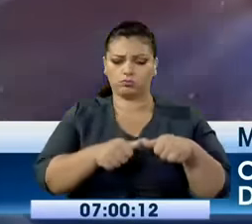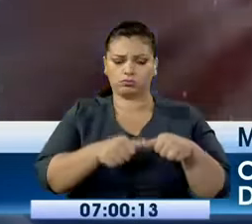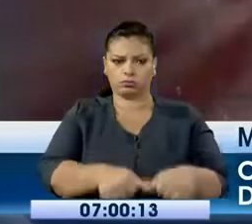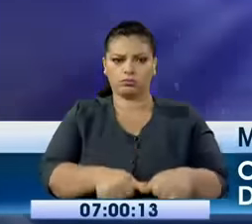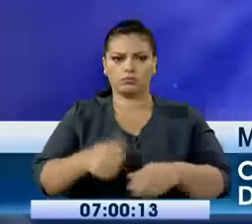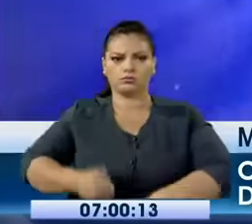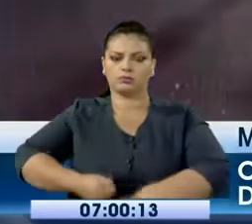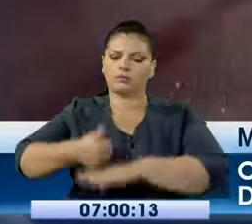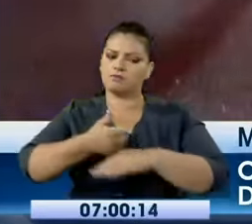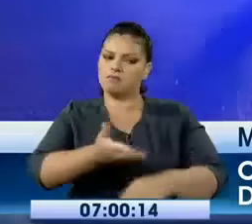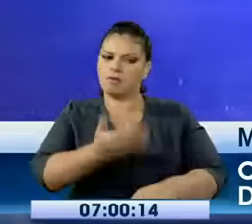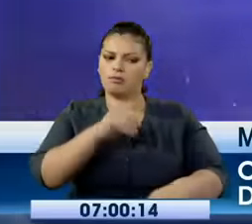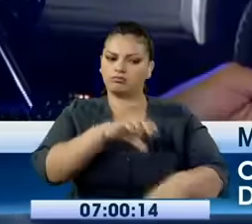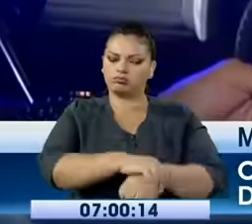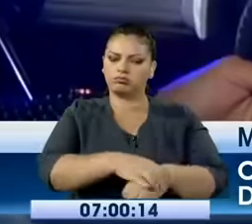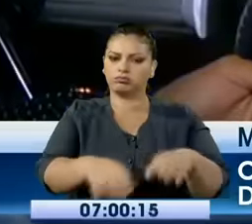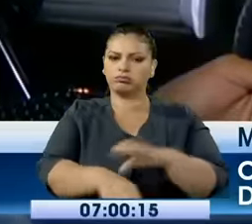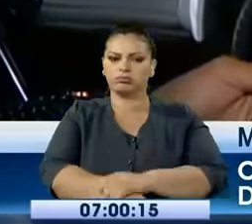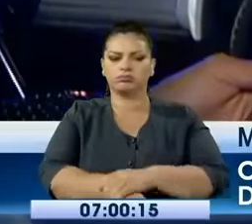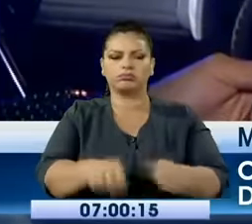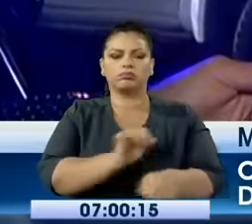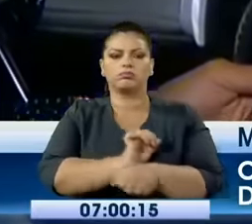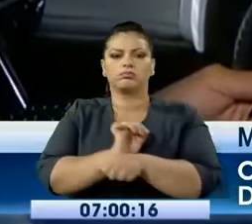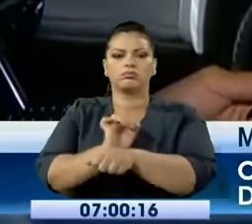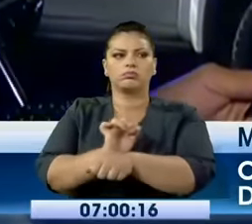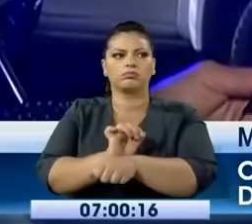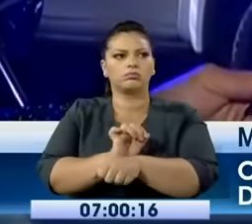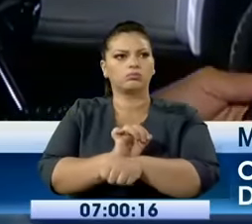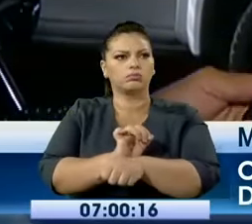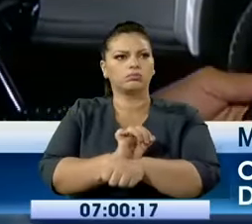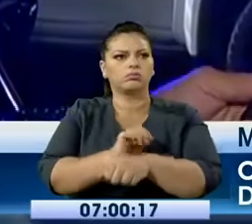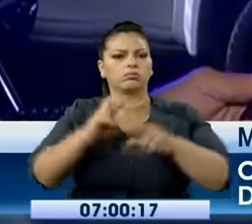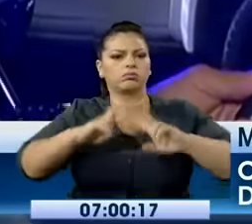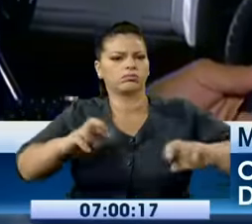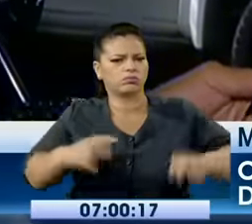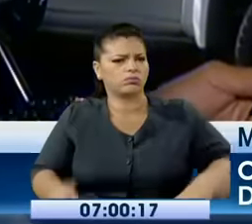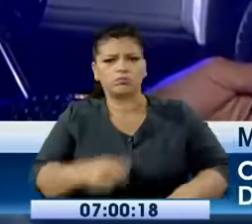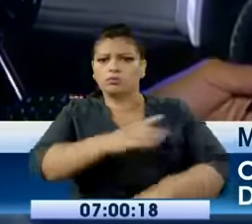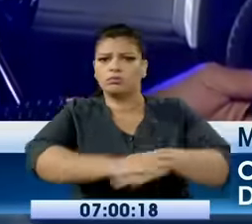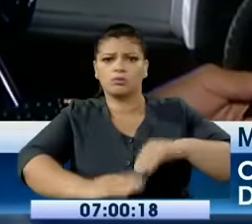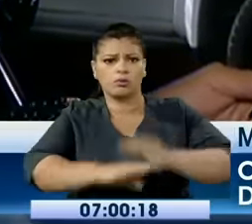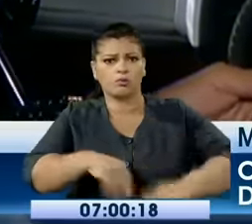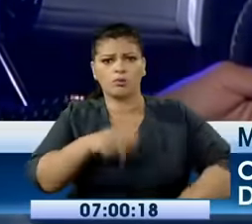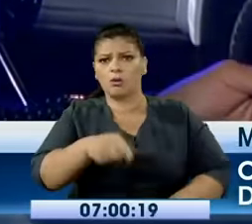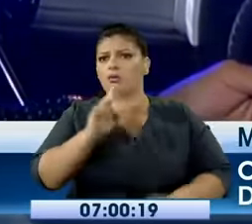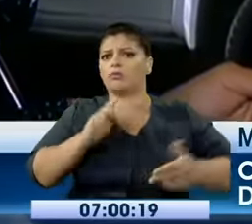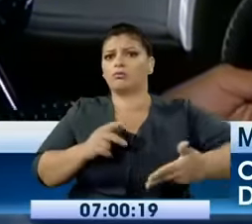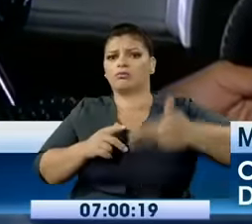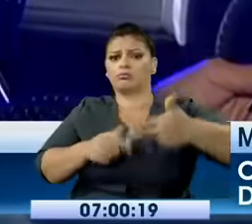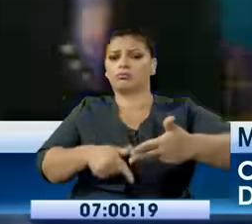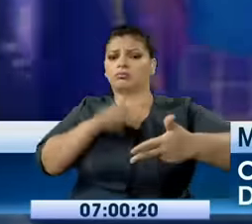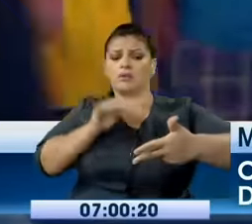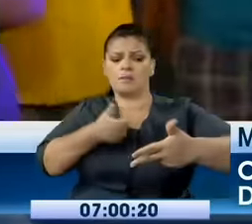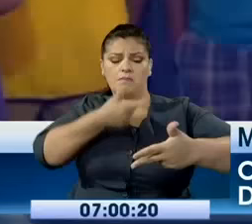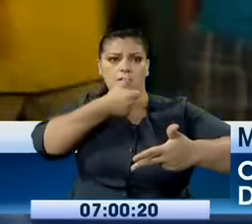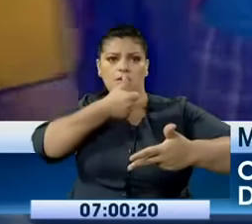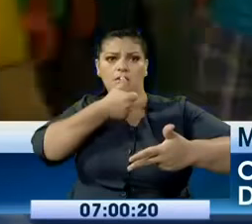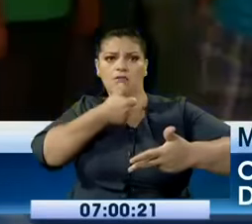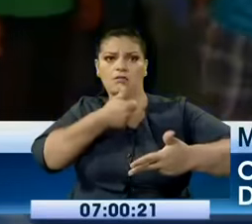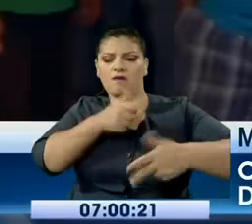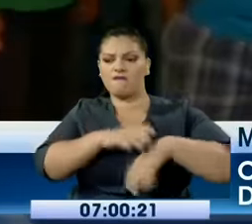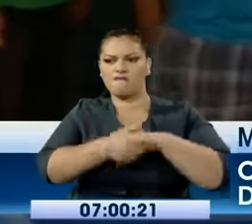para investigaciones. Va preso, imagínese, inocentemente va preso porque nadie sale a matar y el señor estaba parado en el semáforo. La